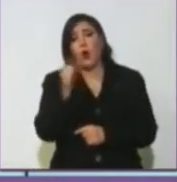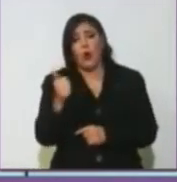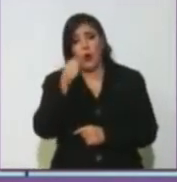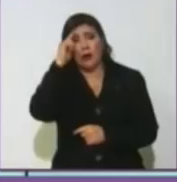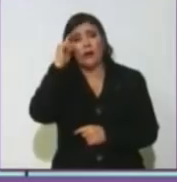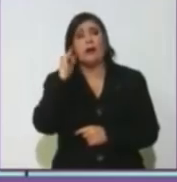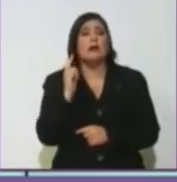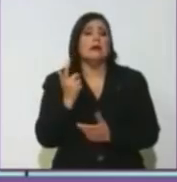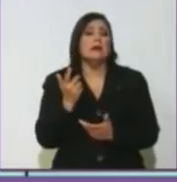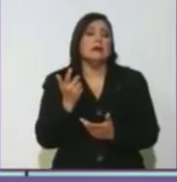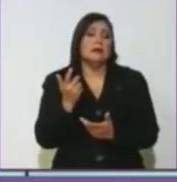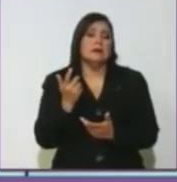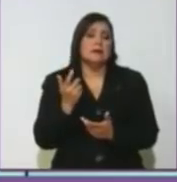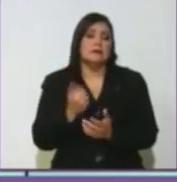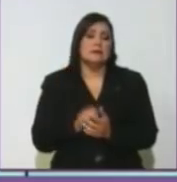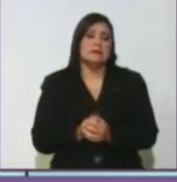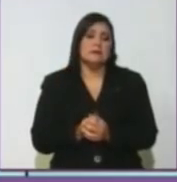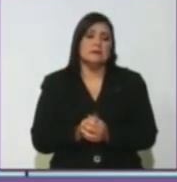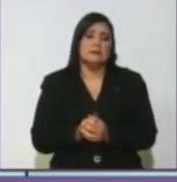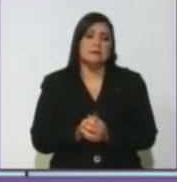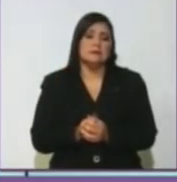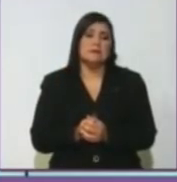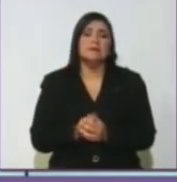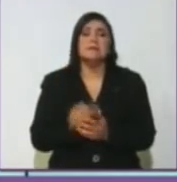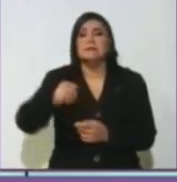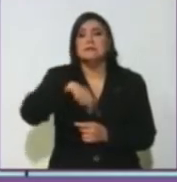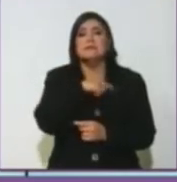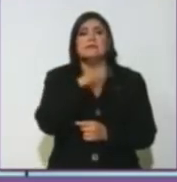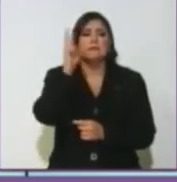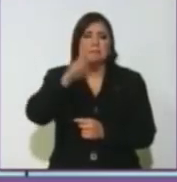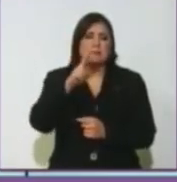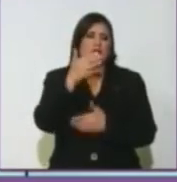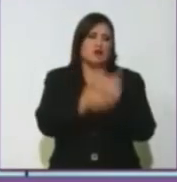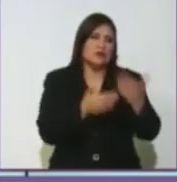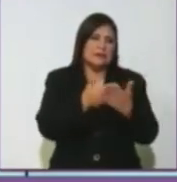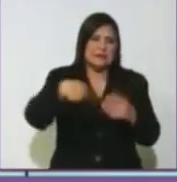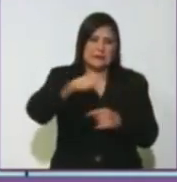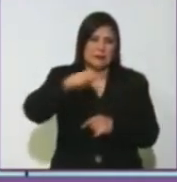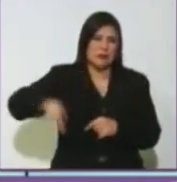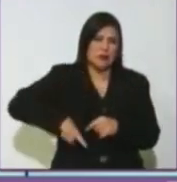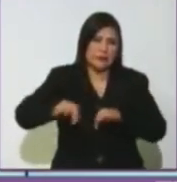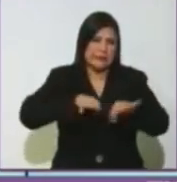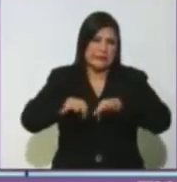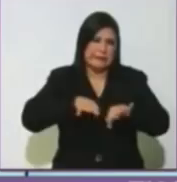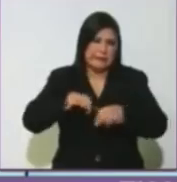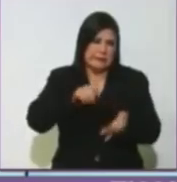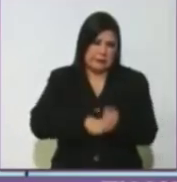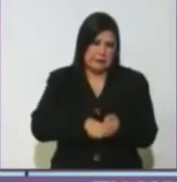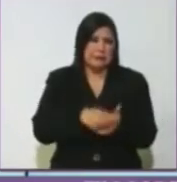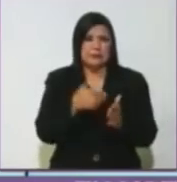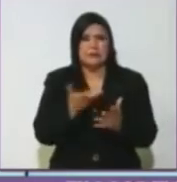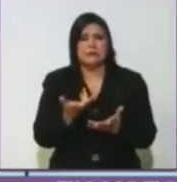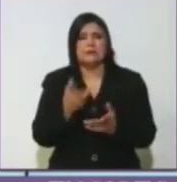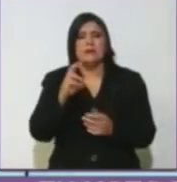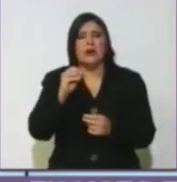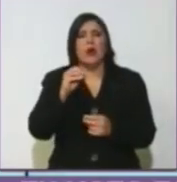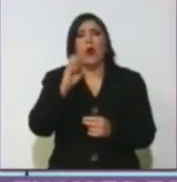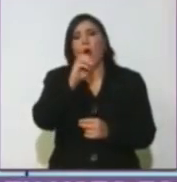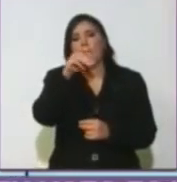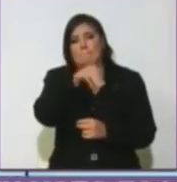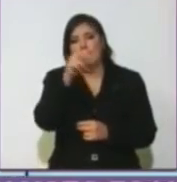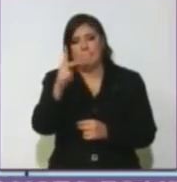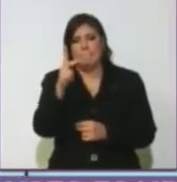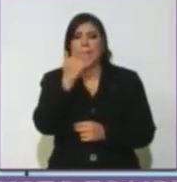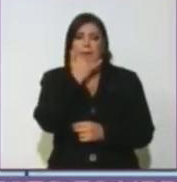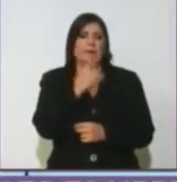nuestros este servidores públicos nuestros ministerios públicos